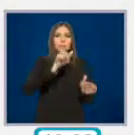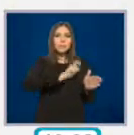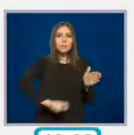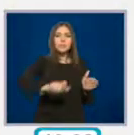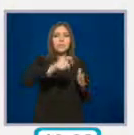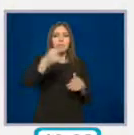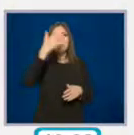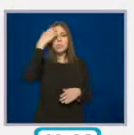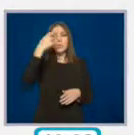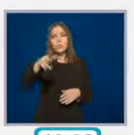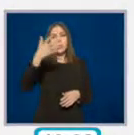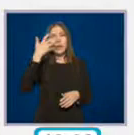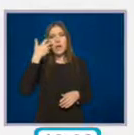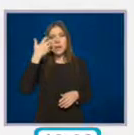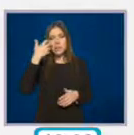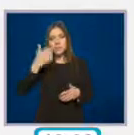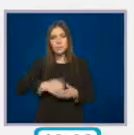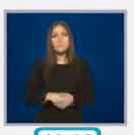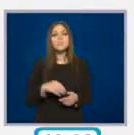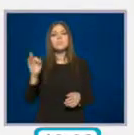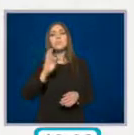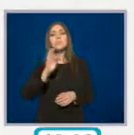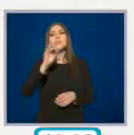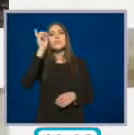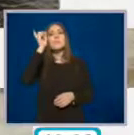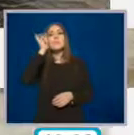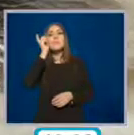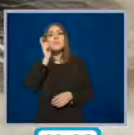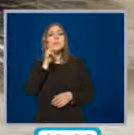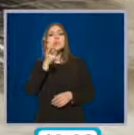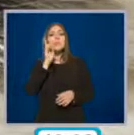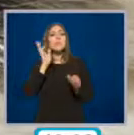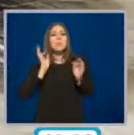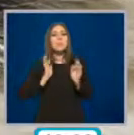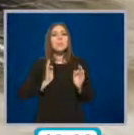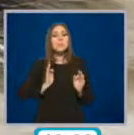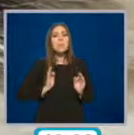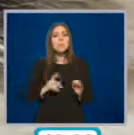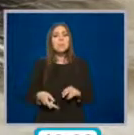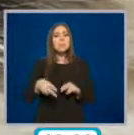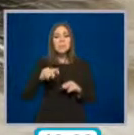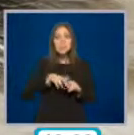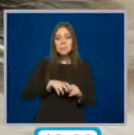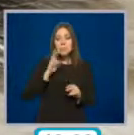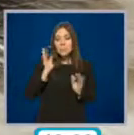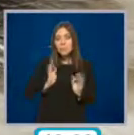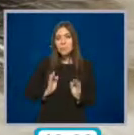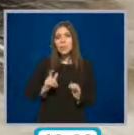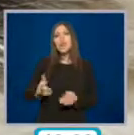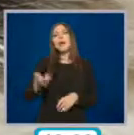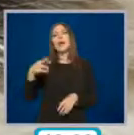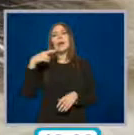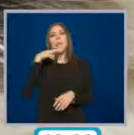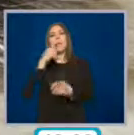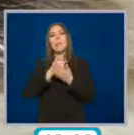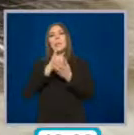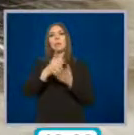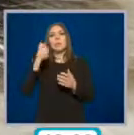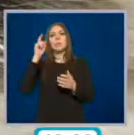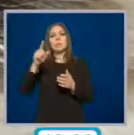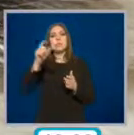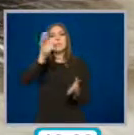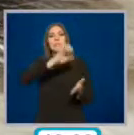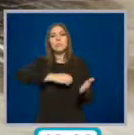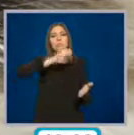gato. ¿No? Dos, si está dormidito y lo ves tranquilo y te permite que lo acerques, en ese momento pues darle una cepilladita rápida, ¿no? También